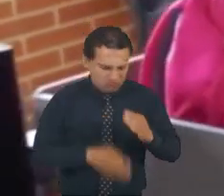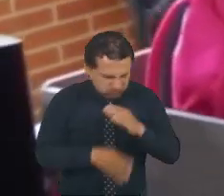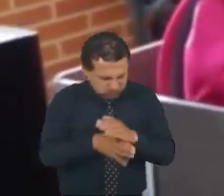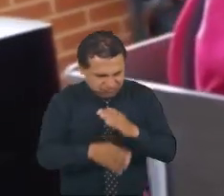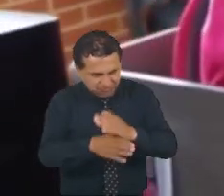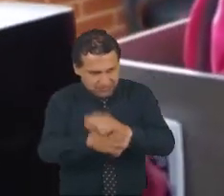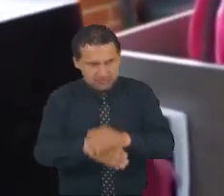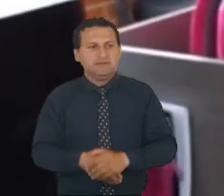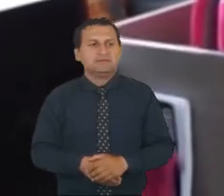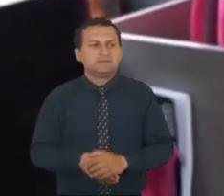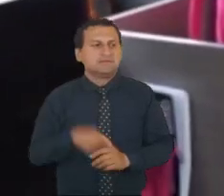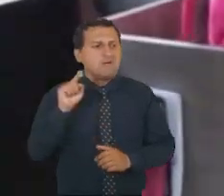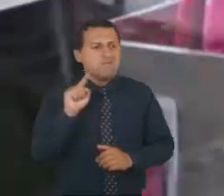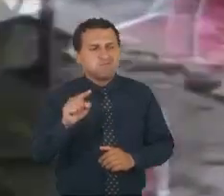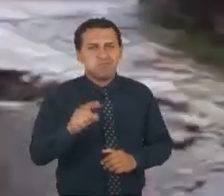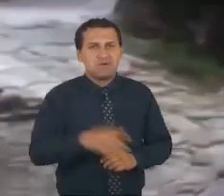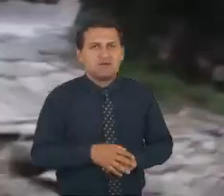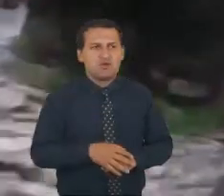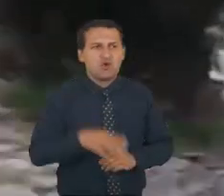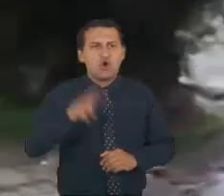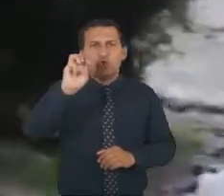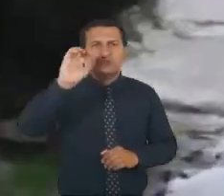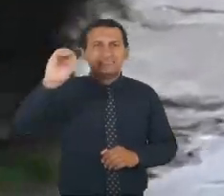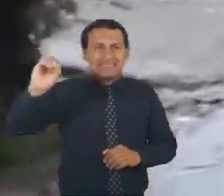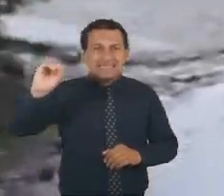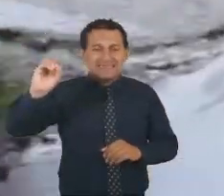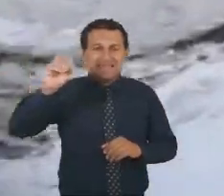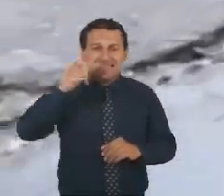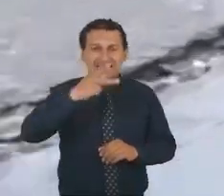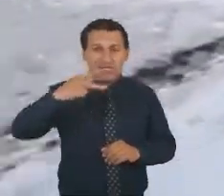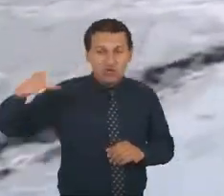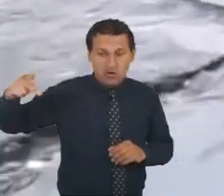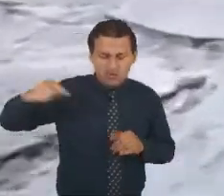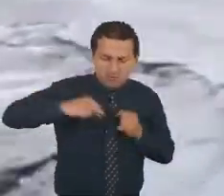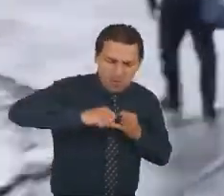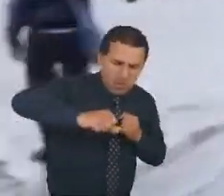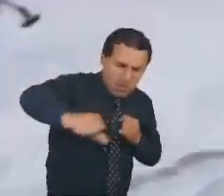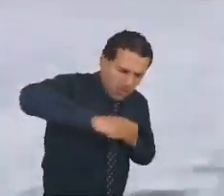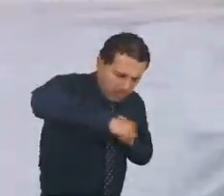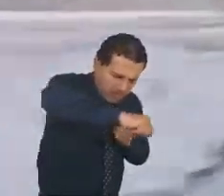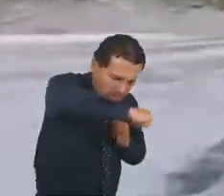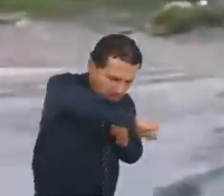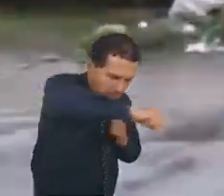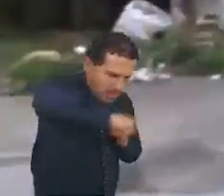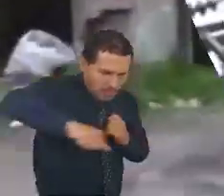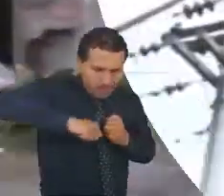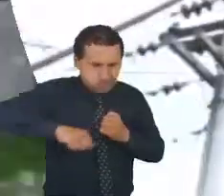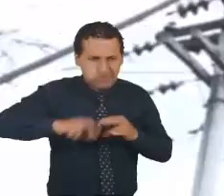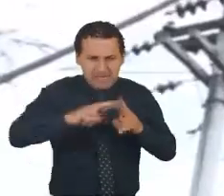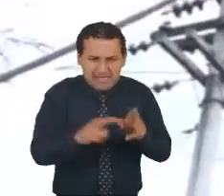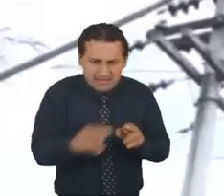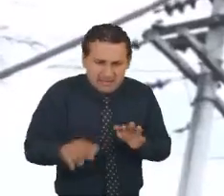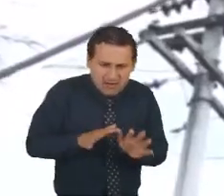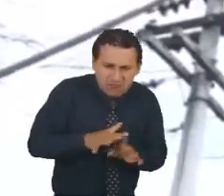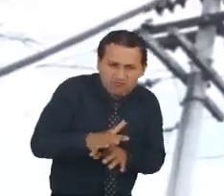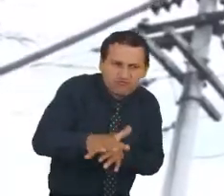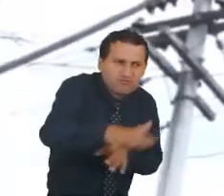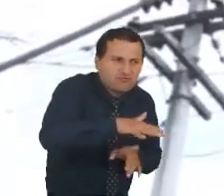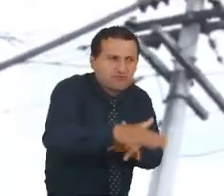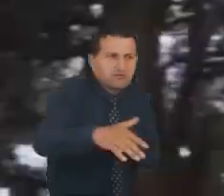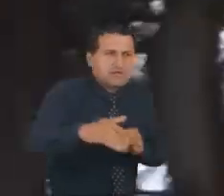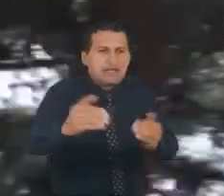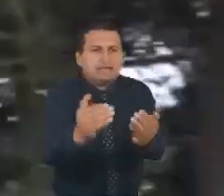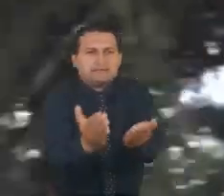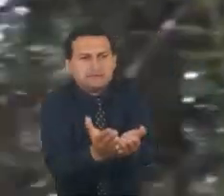hogares. Este proyecto inició desde el 2020 y se mantiene actualmente. Gracias a esta gestión, se han superado los